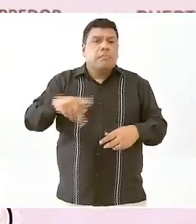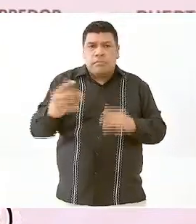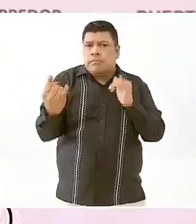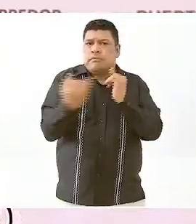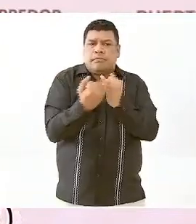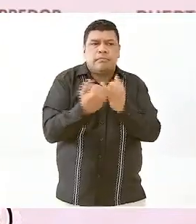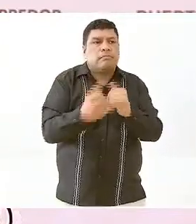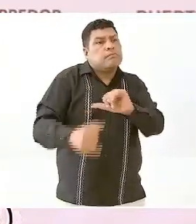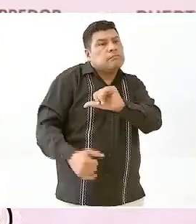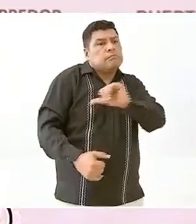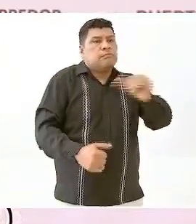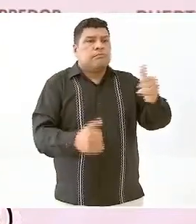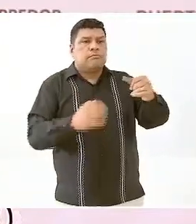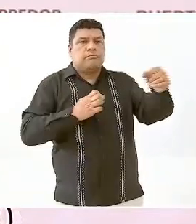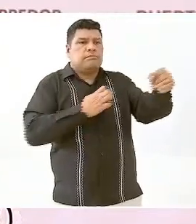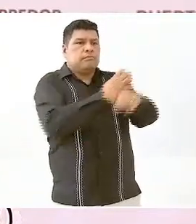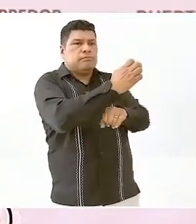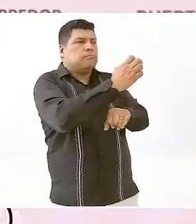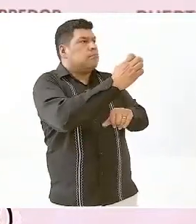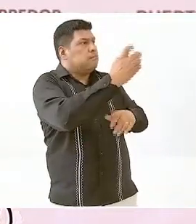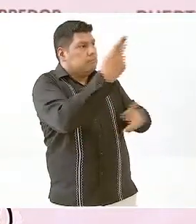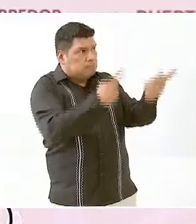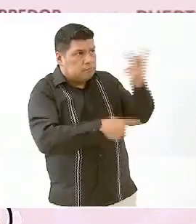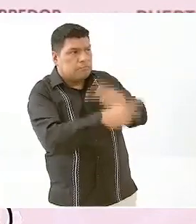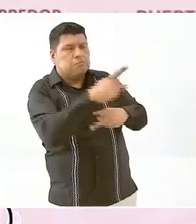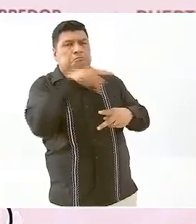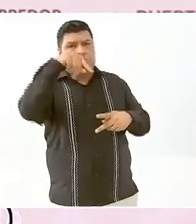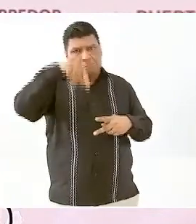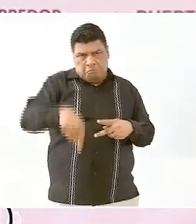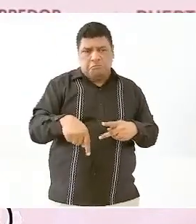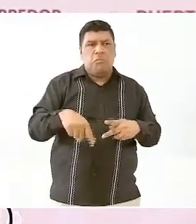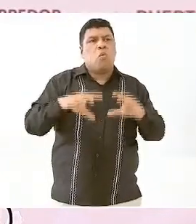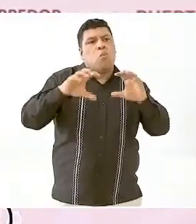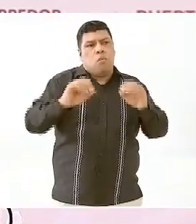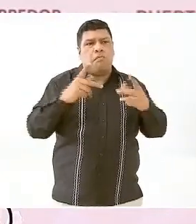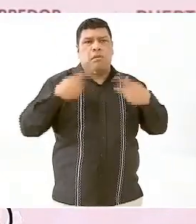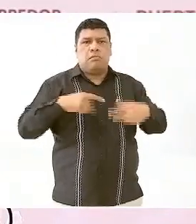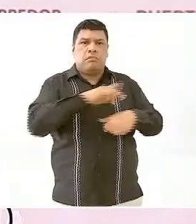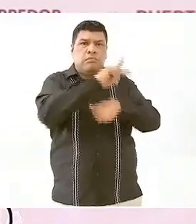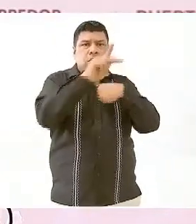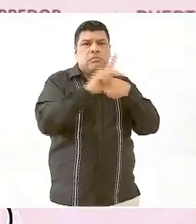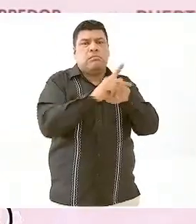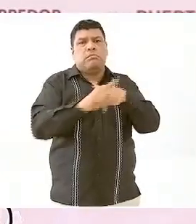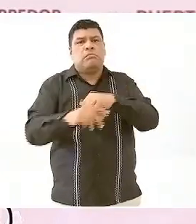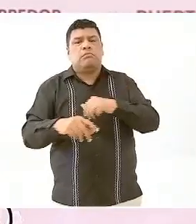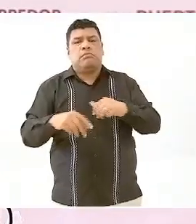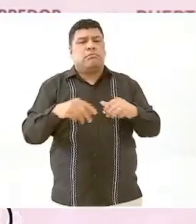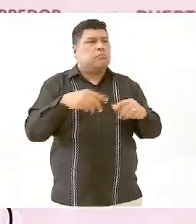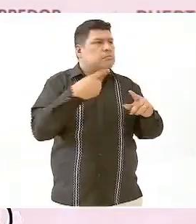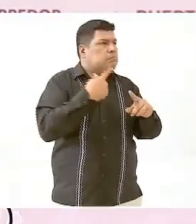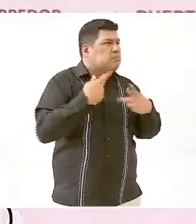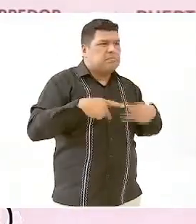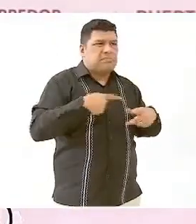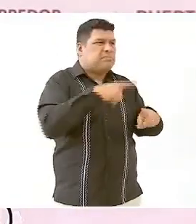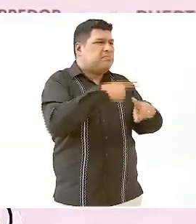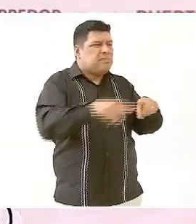que haya opciones para migrantes que en